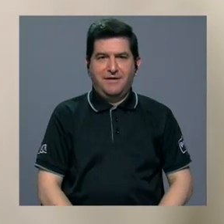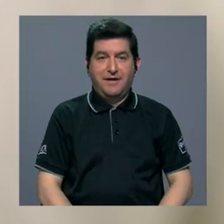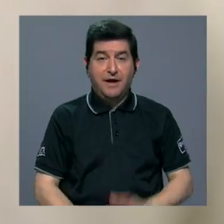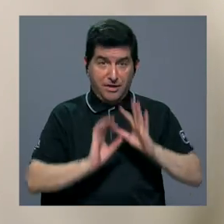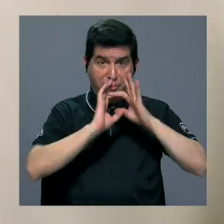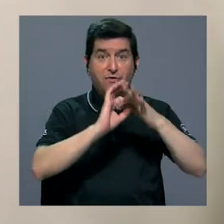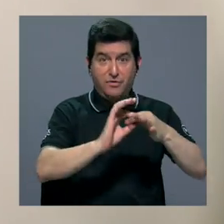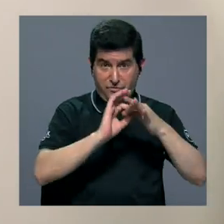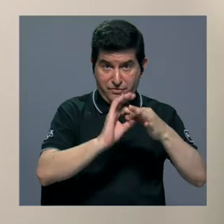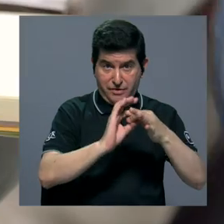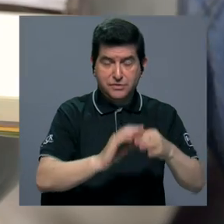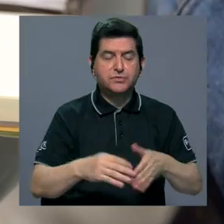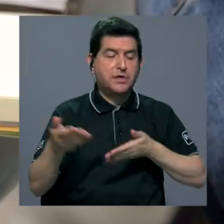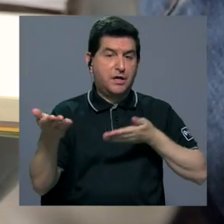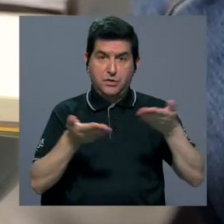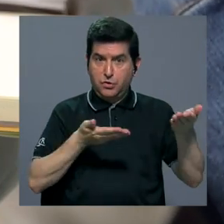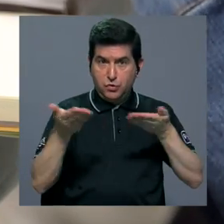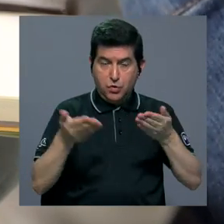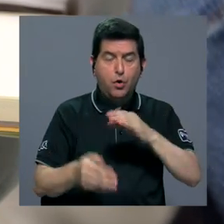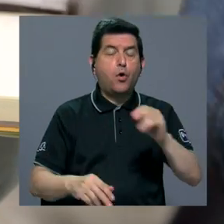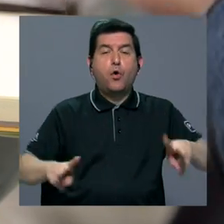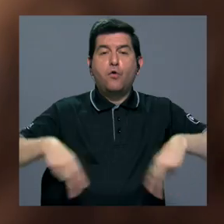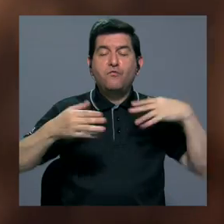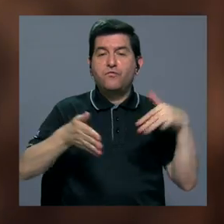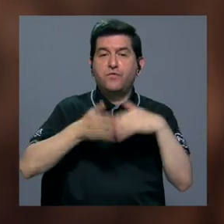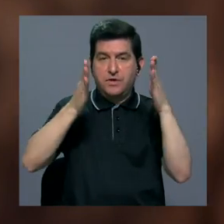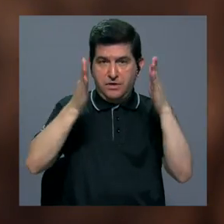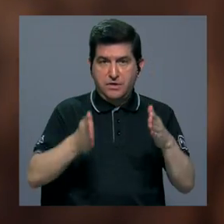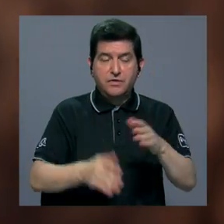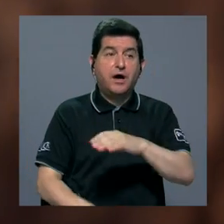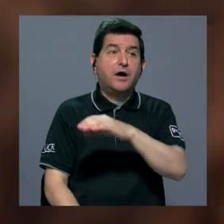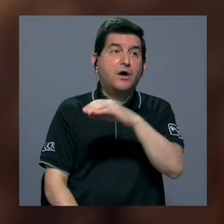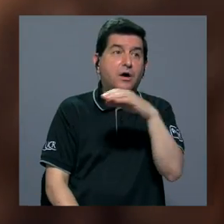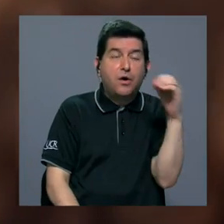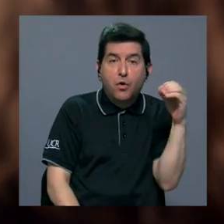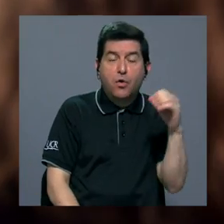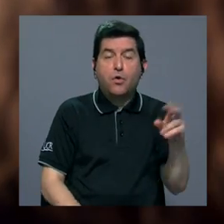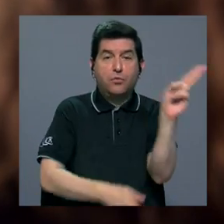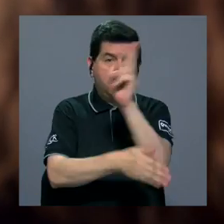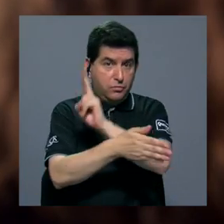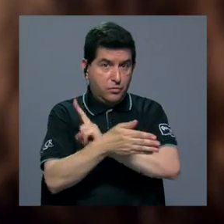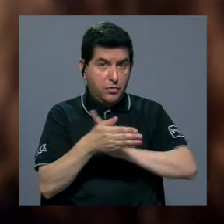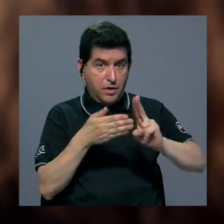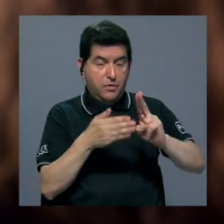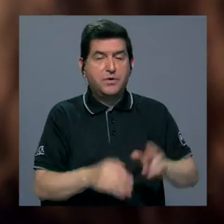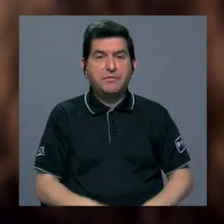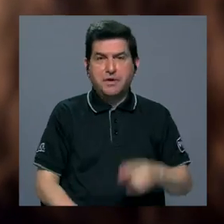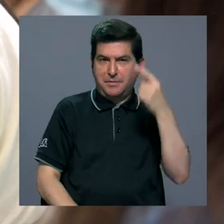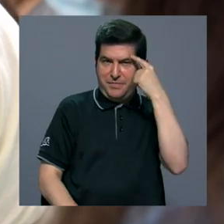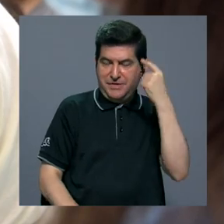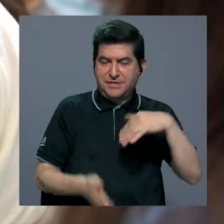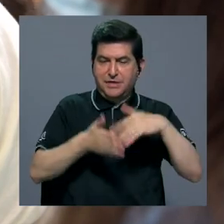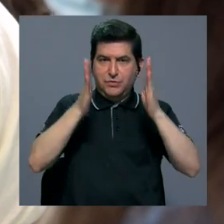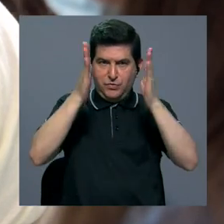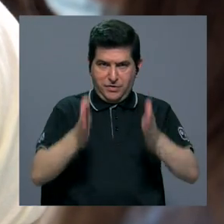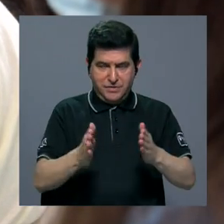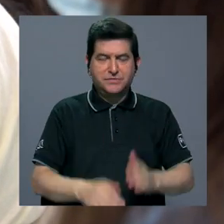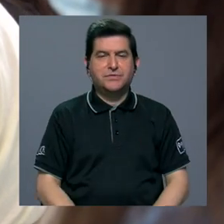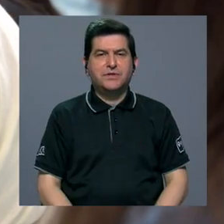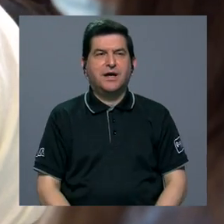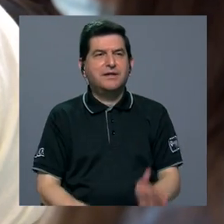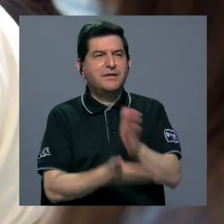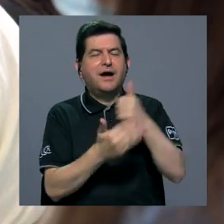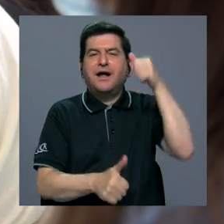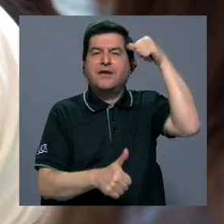que tenga que ver con los servicios o la vida estudiantil o la universidad para las personas estudiantes, algo que